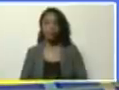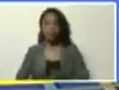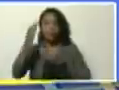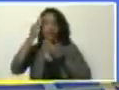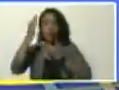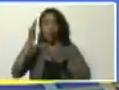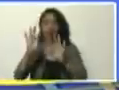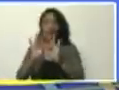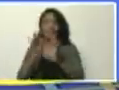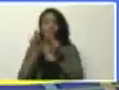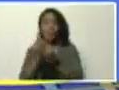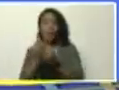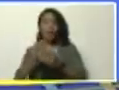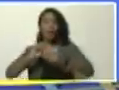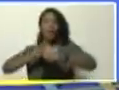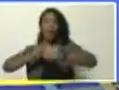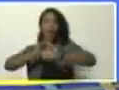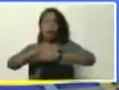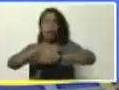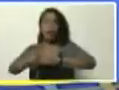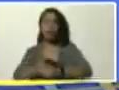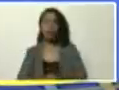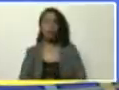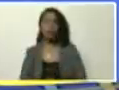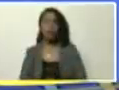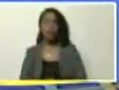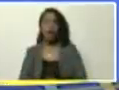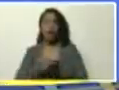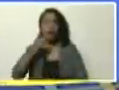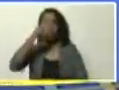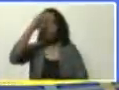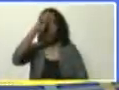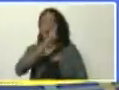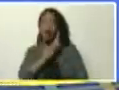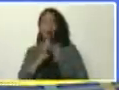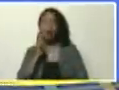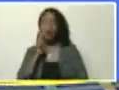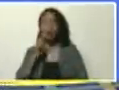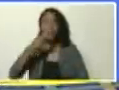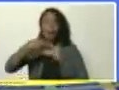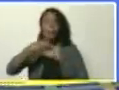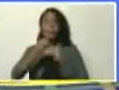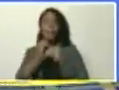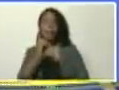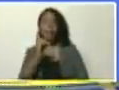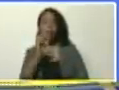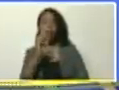saludar a la familia de Héctor, a su padre, Pedro Rodríguez,